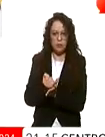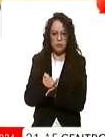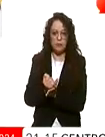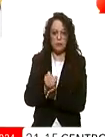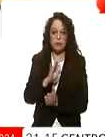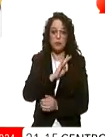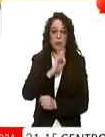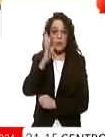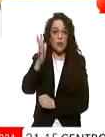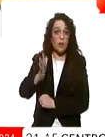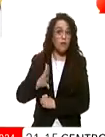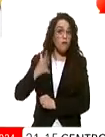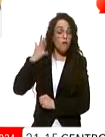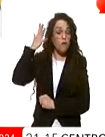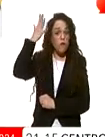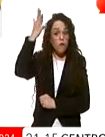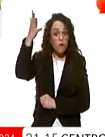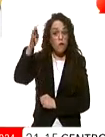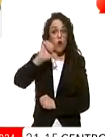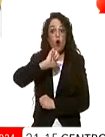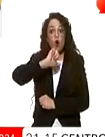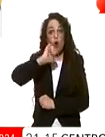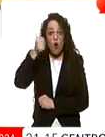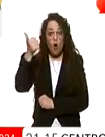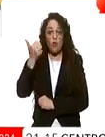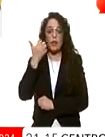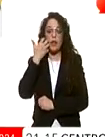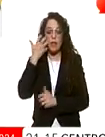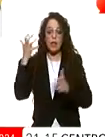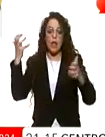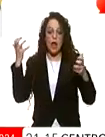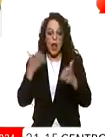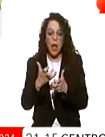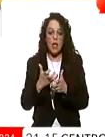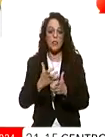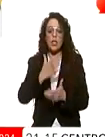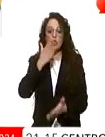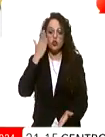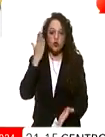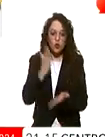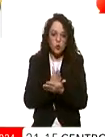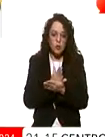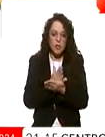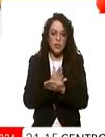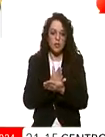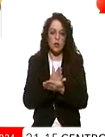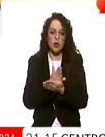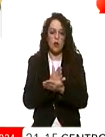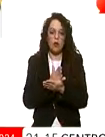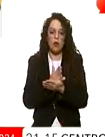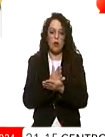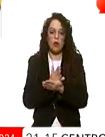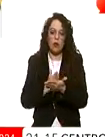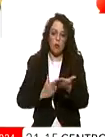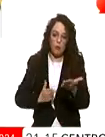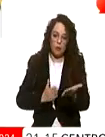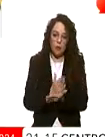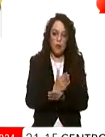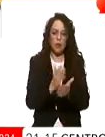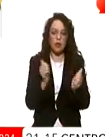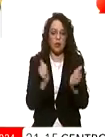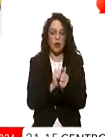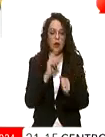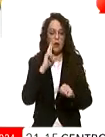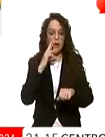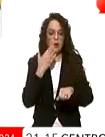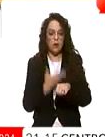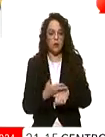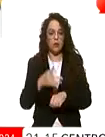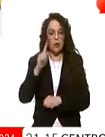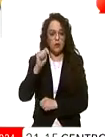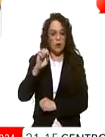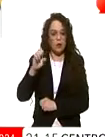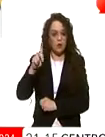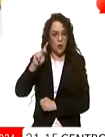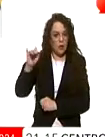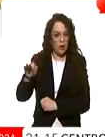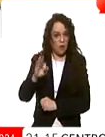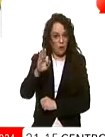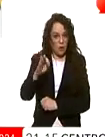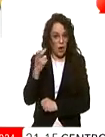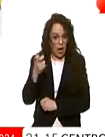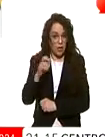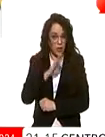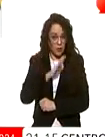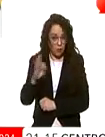futuro se presenten nuevas suspensiones que invadan la facultad del tribunal y se tenga que volver? Es decir, ¿podemos seguir viendo